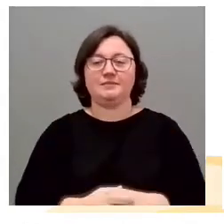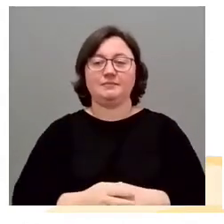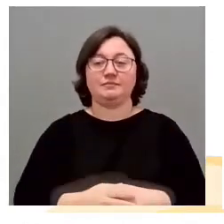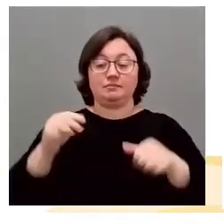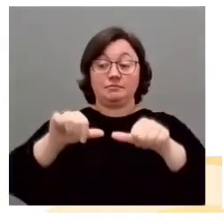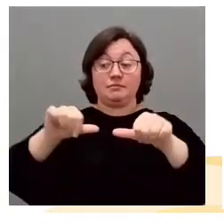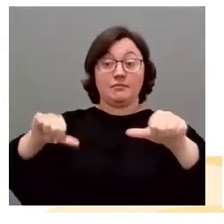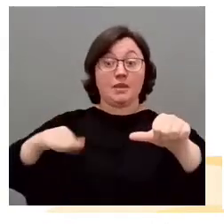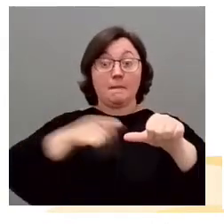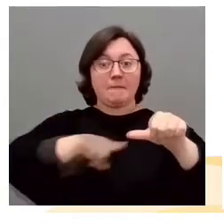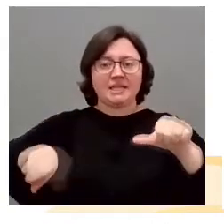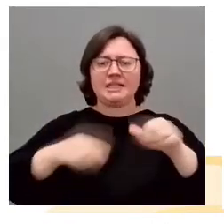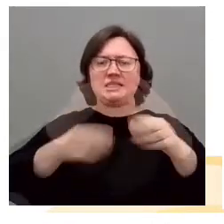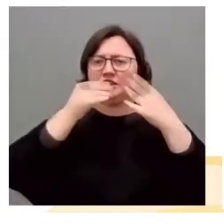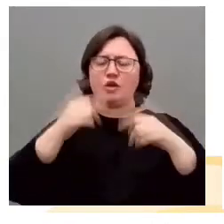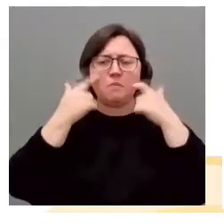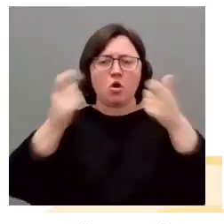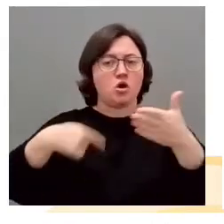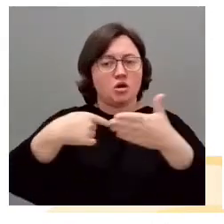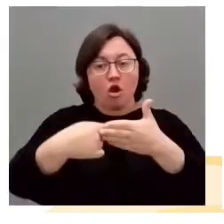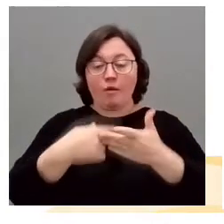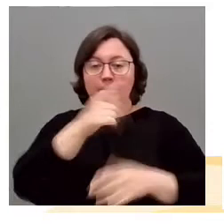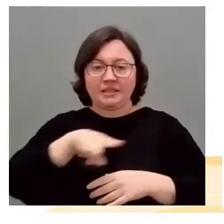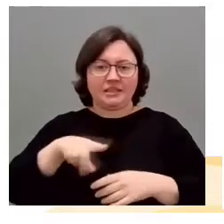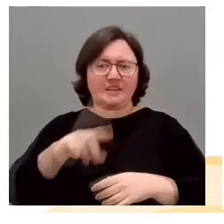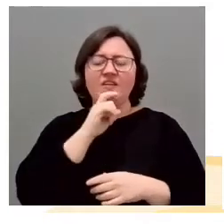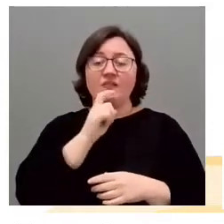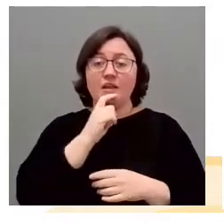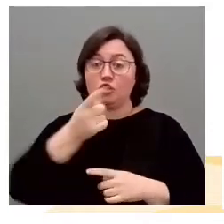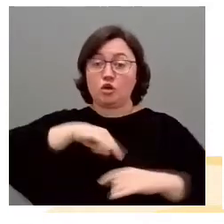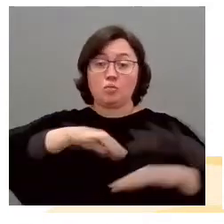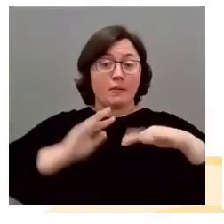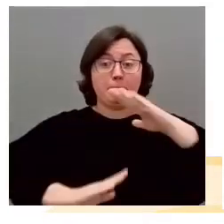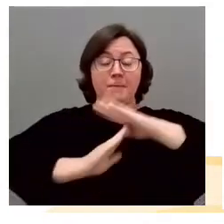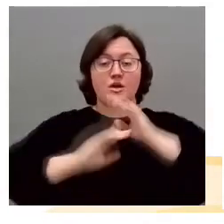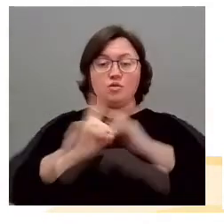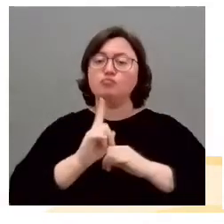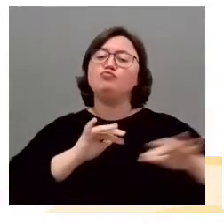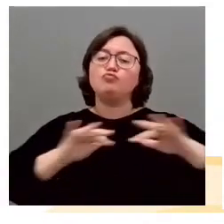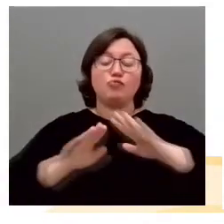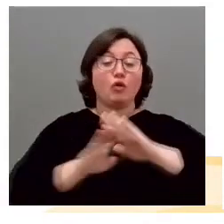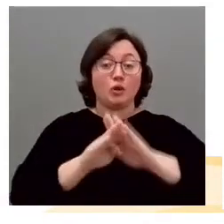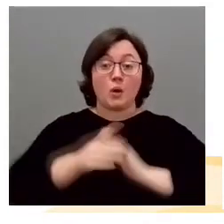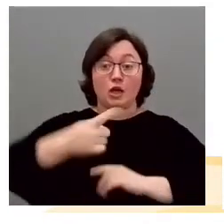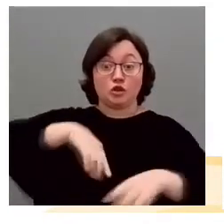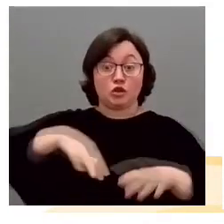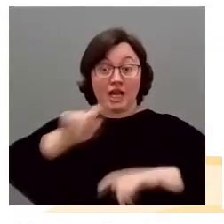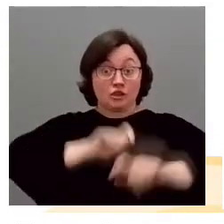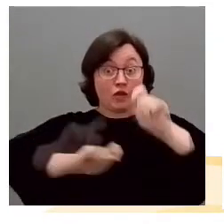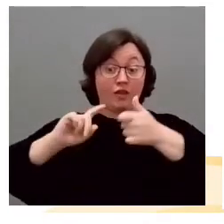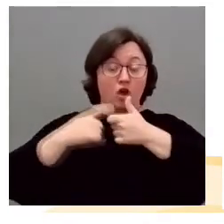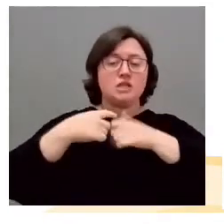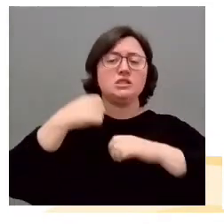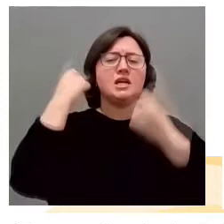y difíciles que estamos viviendo, no nos hemos detenido. Las entidades del movimiento Aspace han realizado grandes esfuerzos